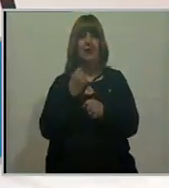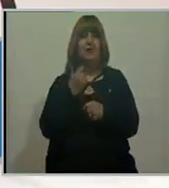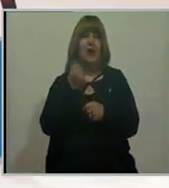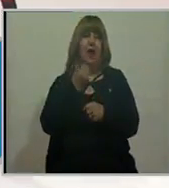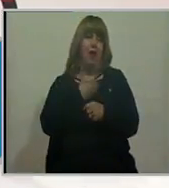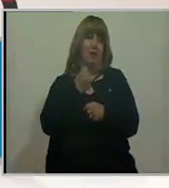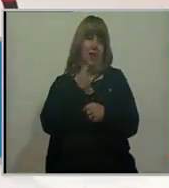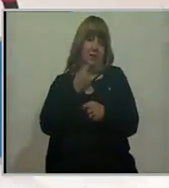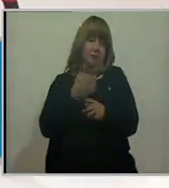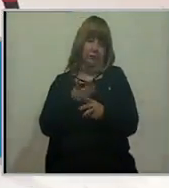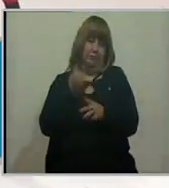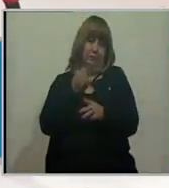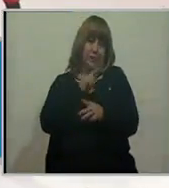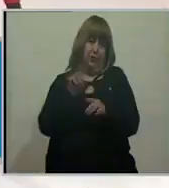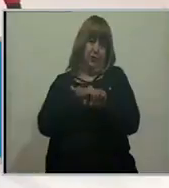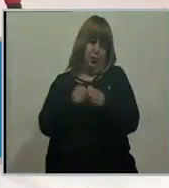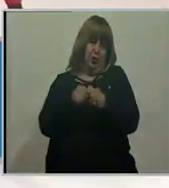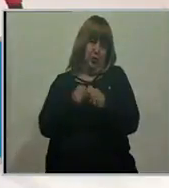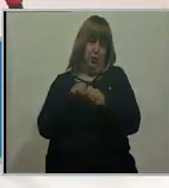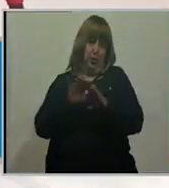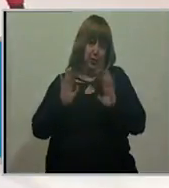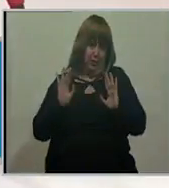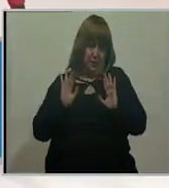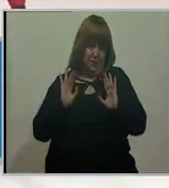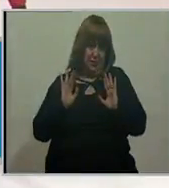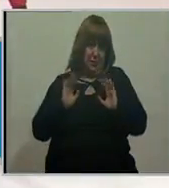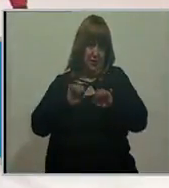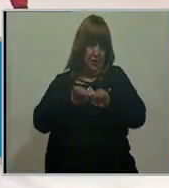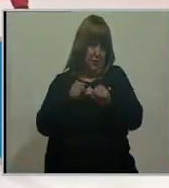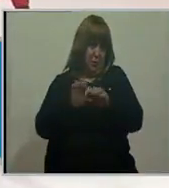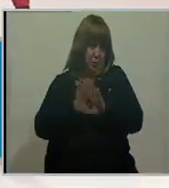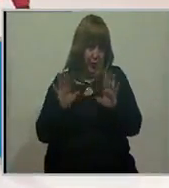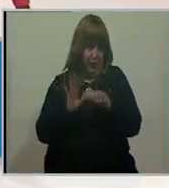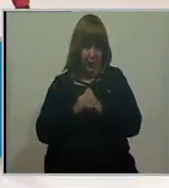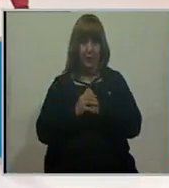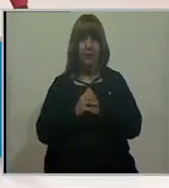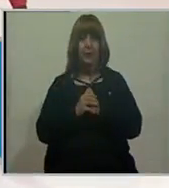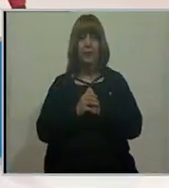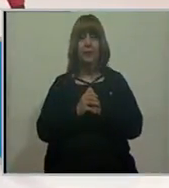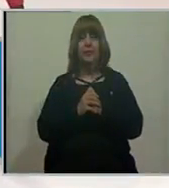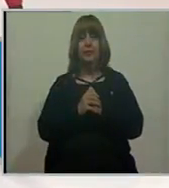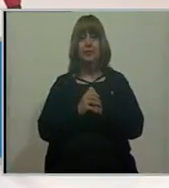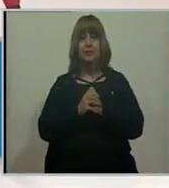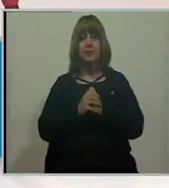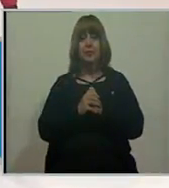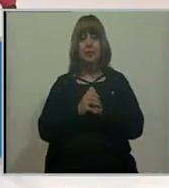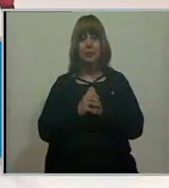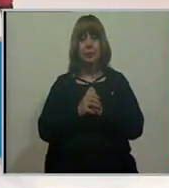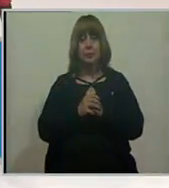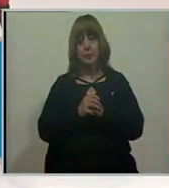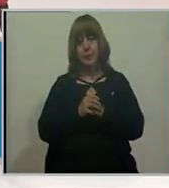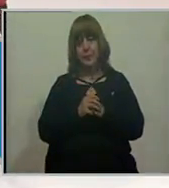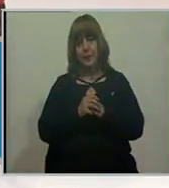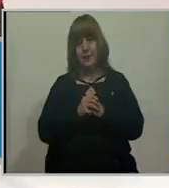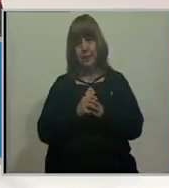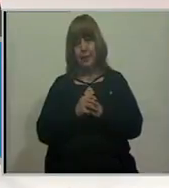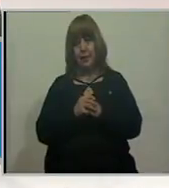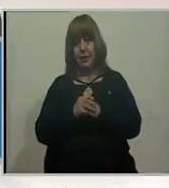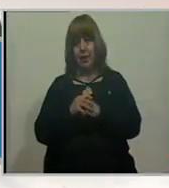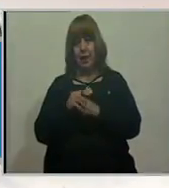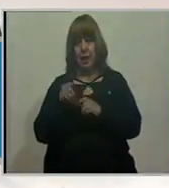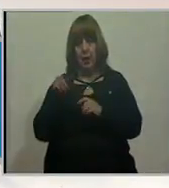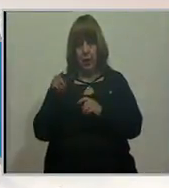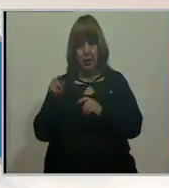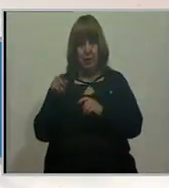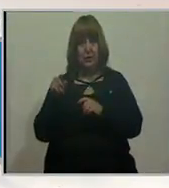muchos es, bueno, por suerte atrás de esto se puso en el tapete el reclamo palestino. Y en definitiva quizás eso merita mucho más charla